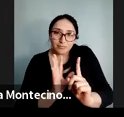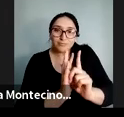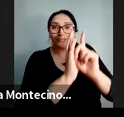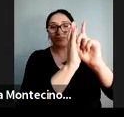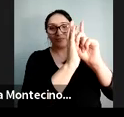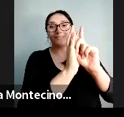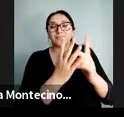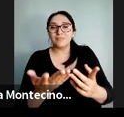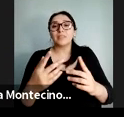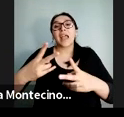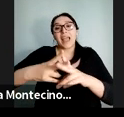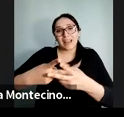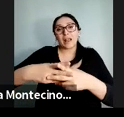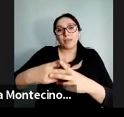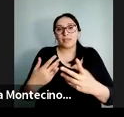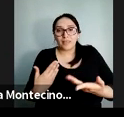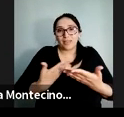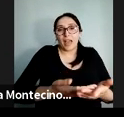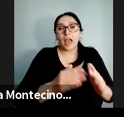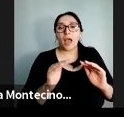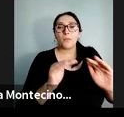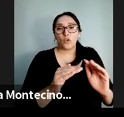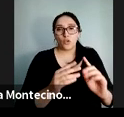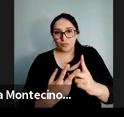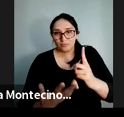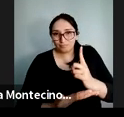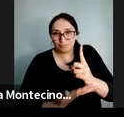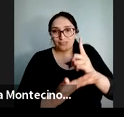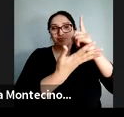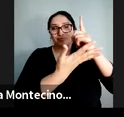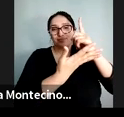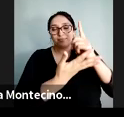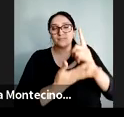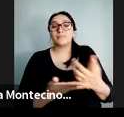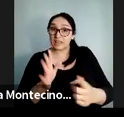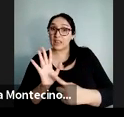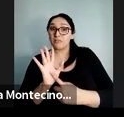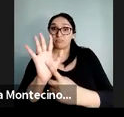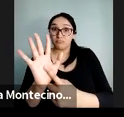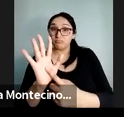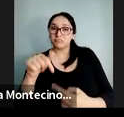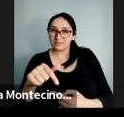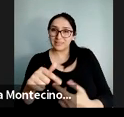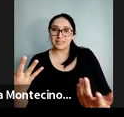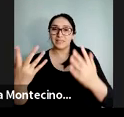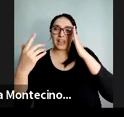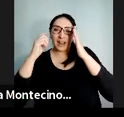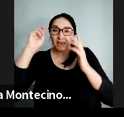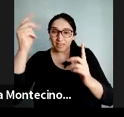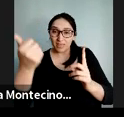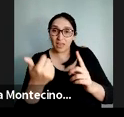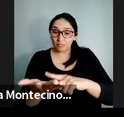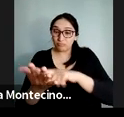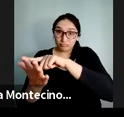tiene el apoyo necesario para poder hacerlo. Entonces, parte de esta presentación era precisamente para eso, para